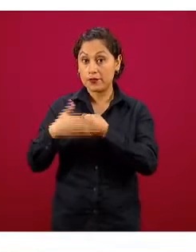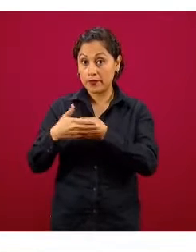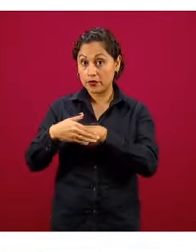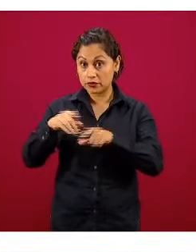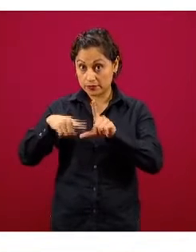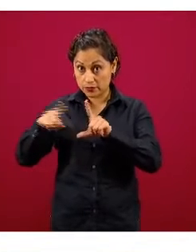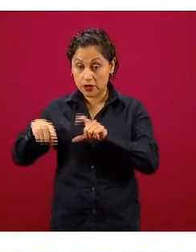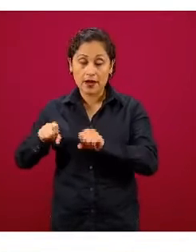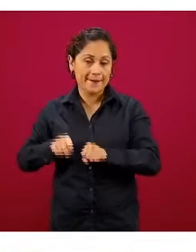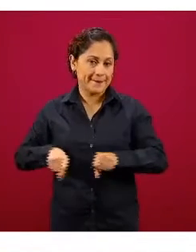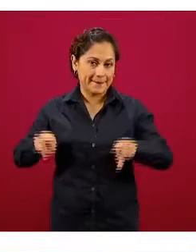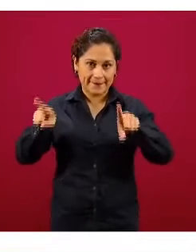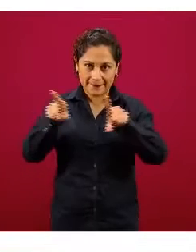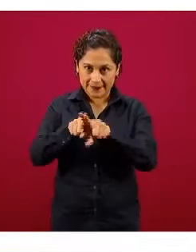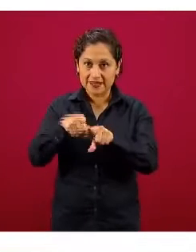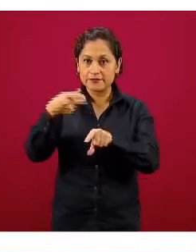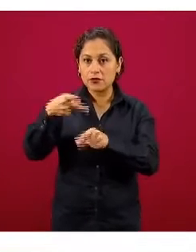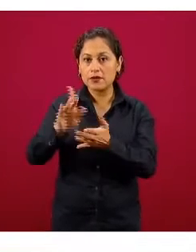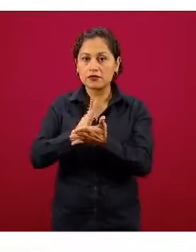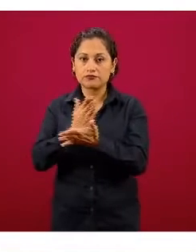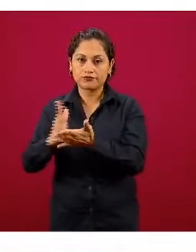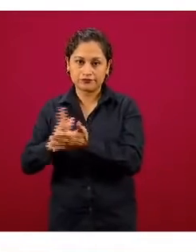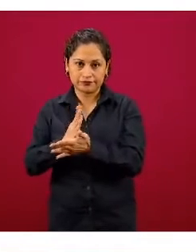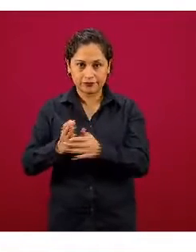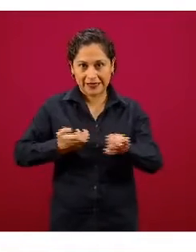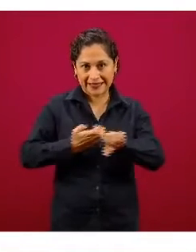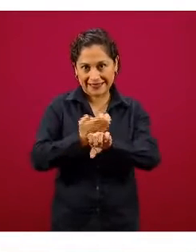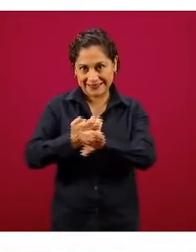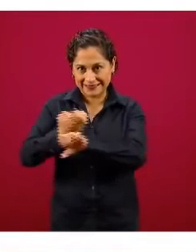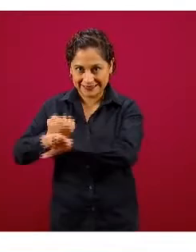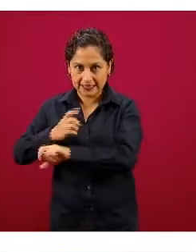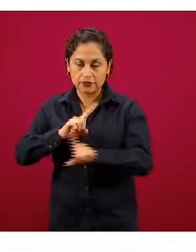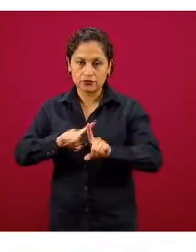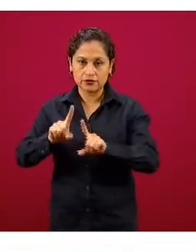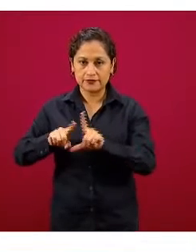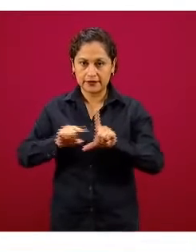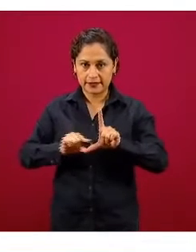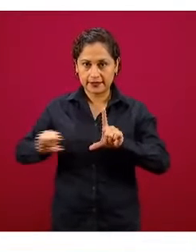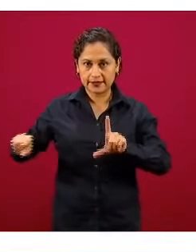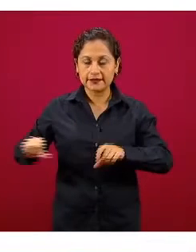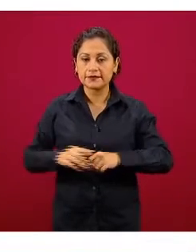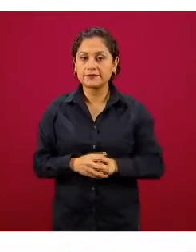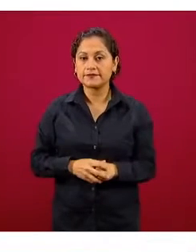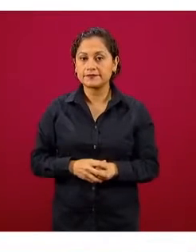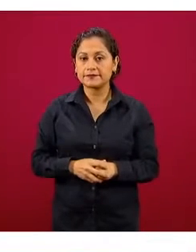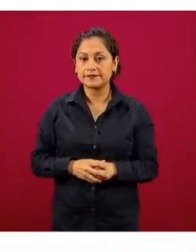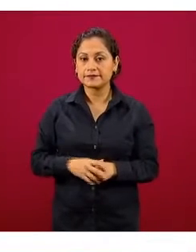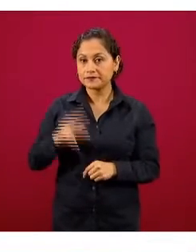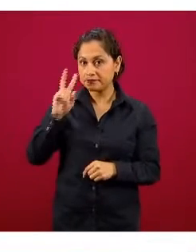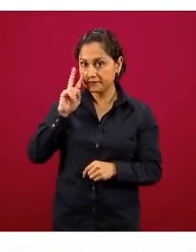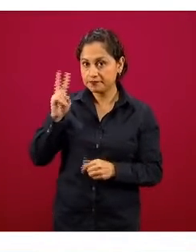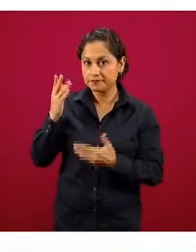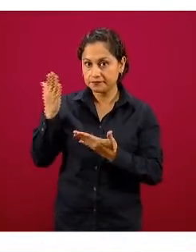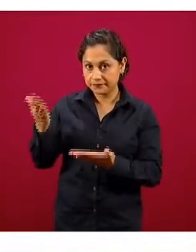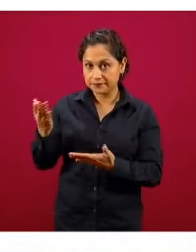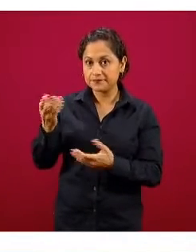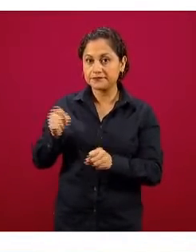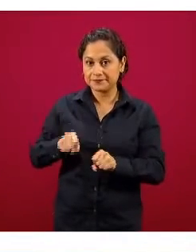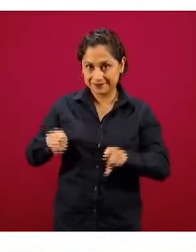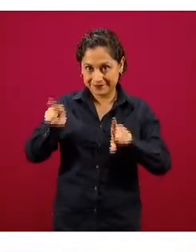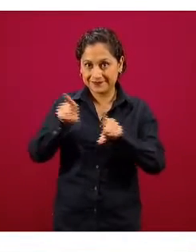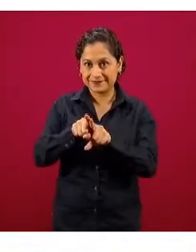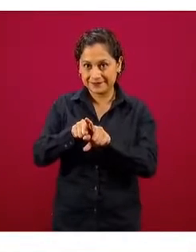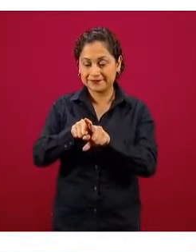para cada una de las entidades federativas en donde se están registrando estas defunciones, y aquí podemos ver la carga de las mismas en donde